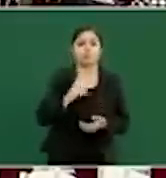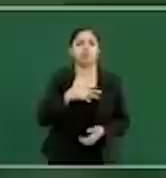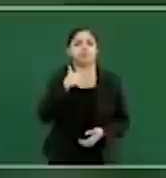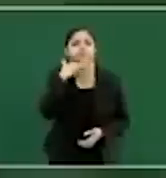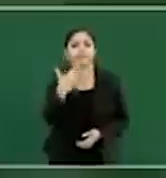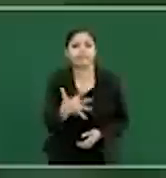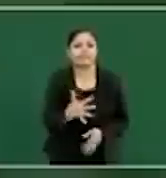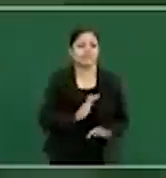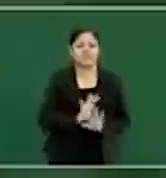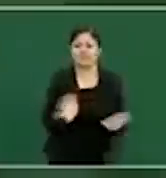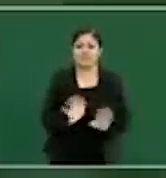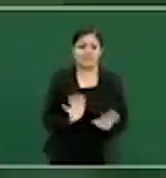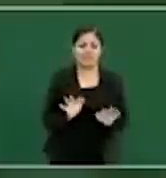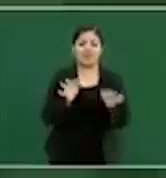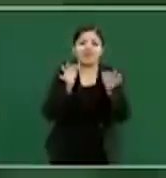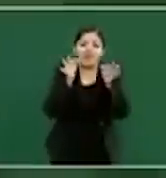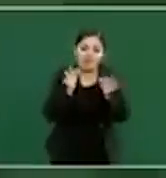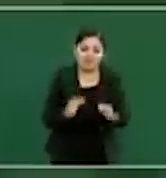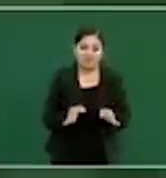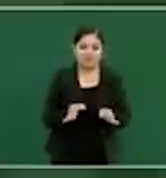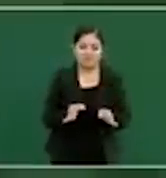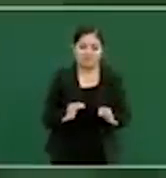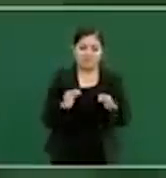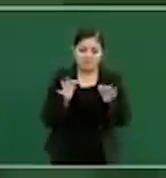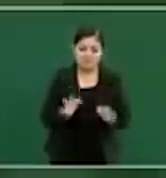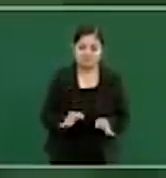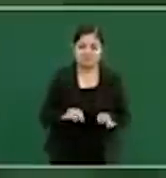corrupción, va a haber eficiencia.